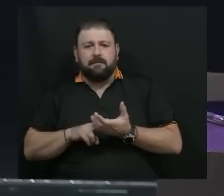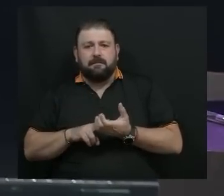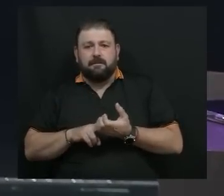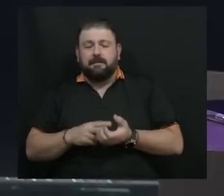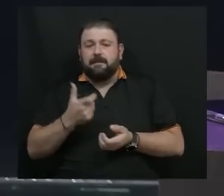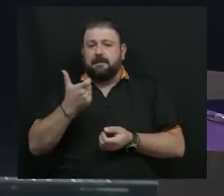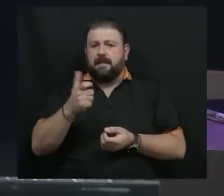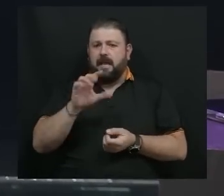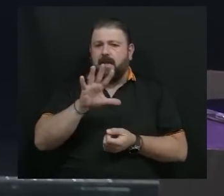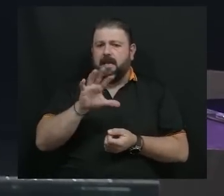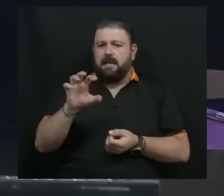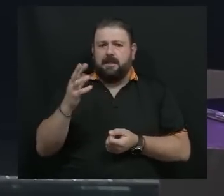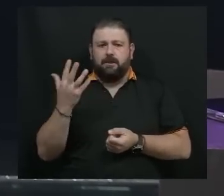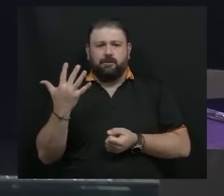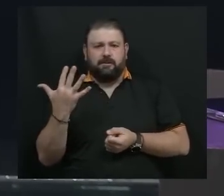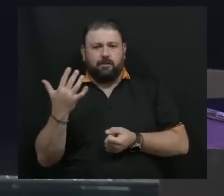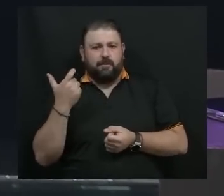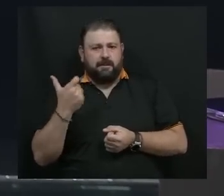550 pesos.